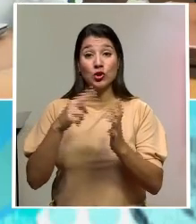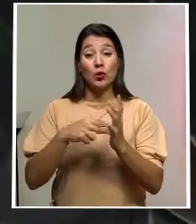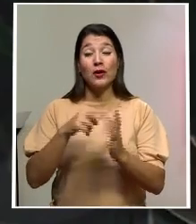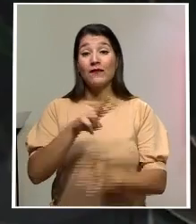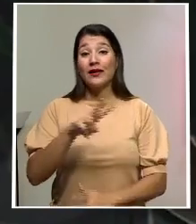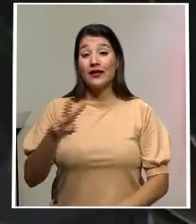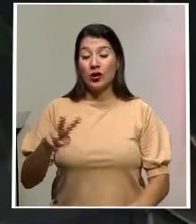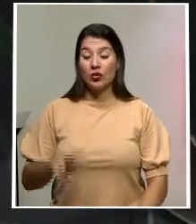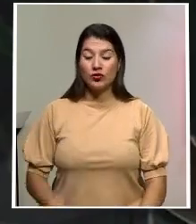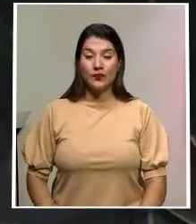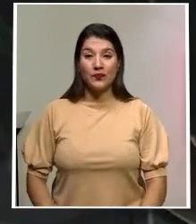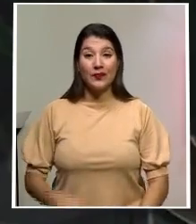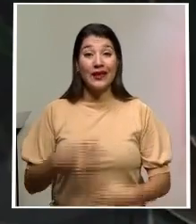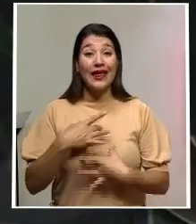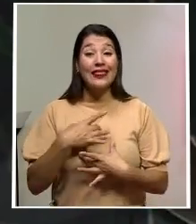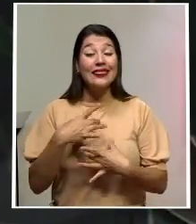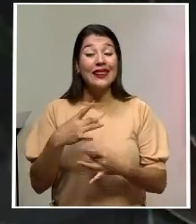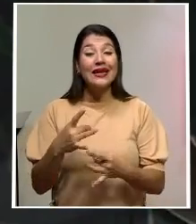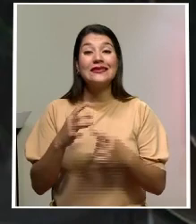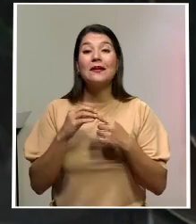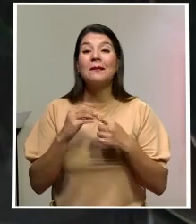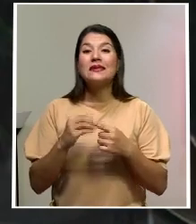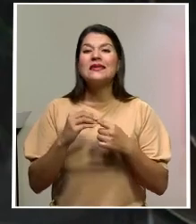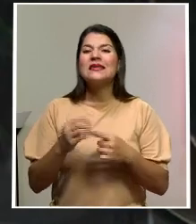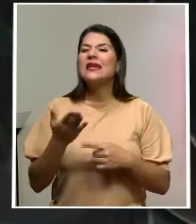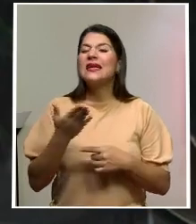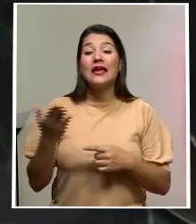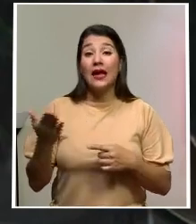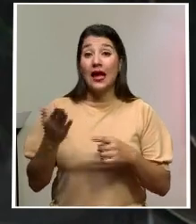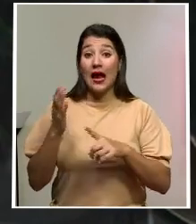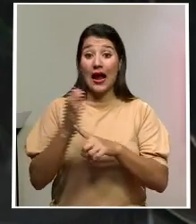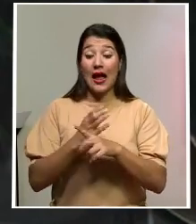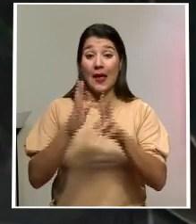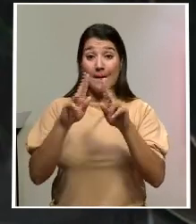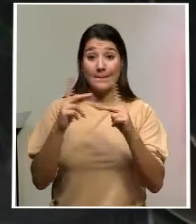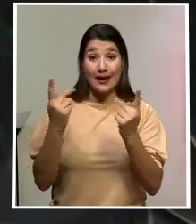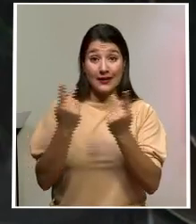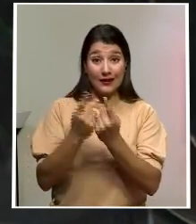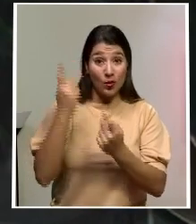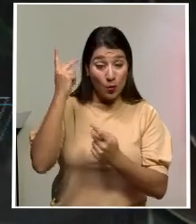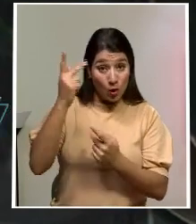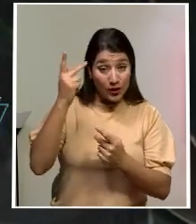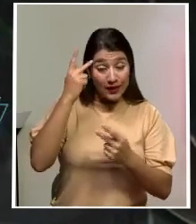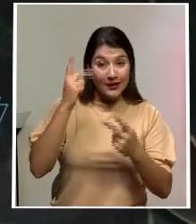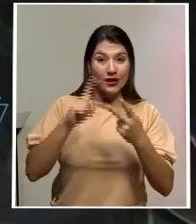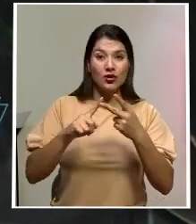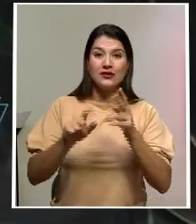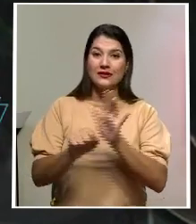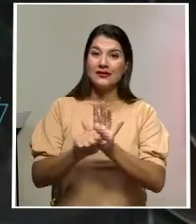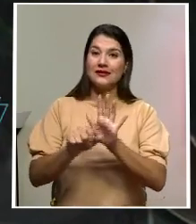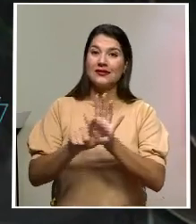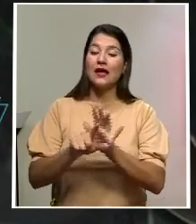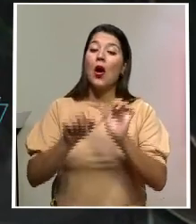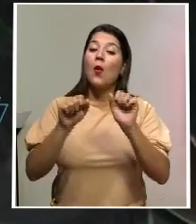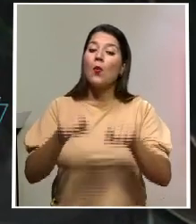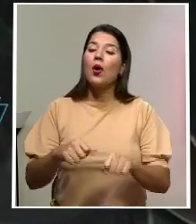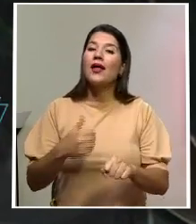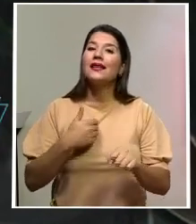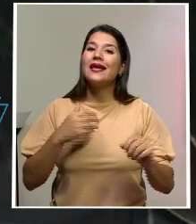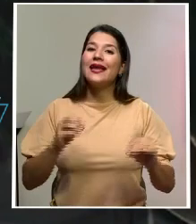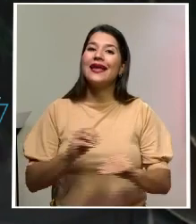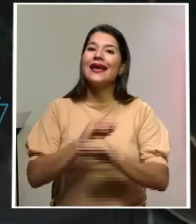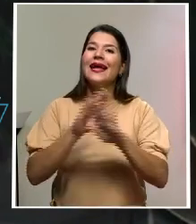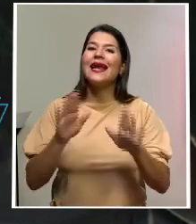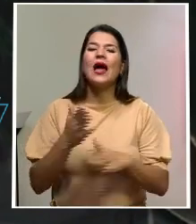El interés fundamental es que las fracciones legislativas y la Asamblea Legislativa mantenga claridad de la urgencia de la